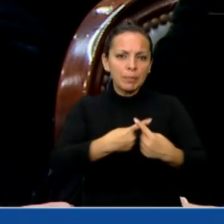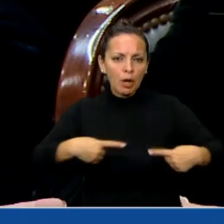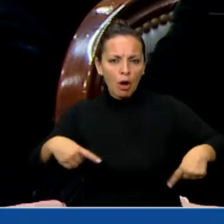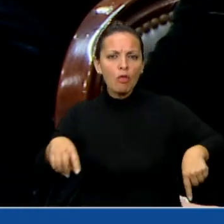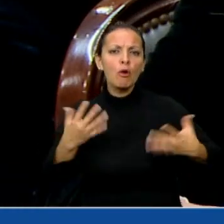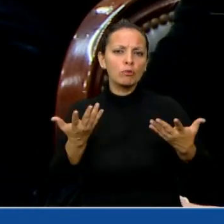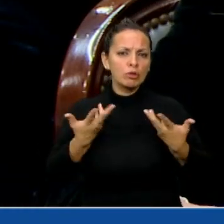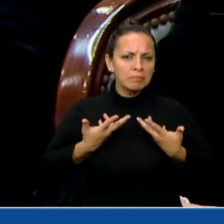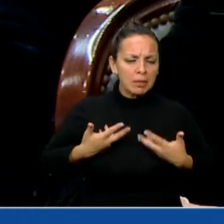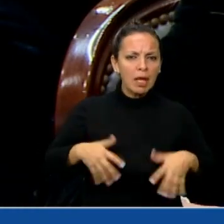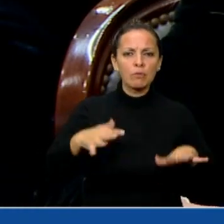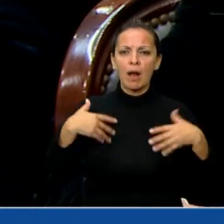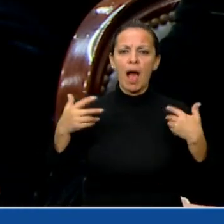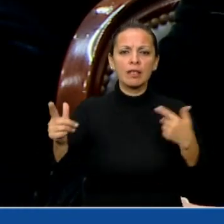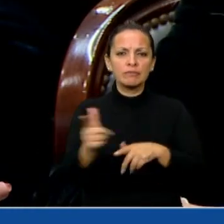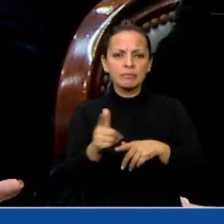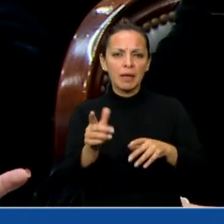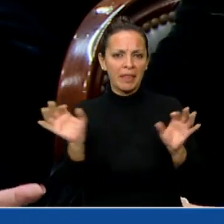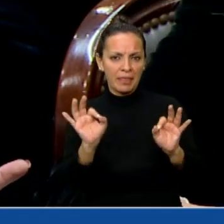marco jurídico en la Ley